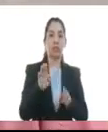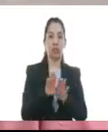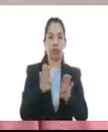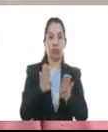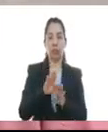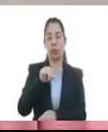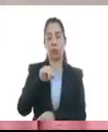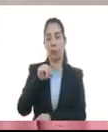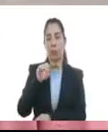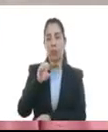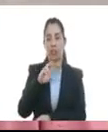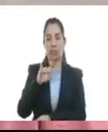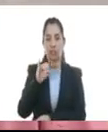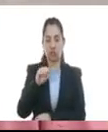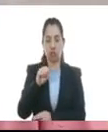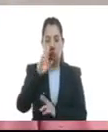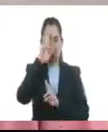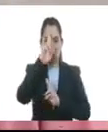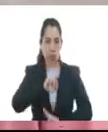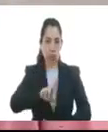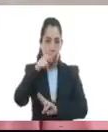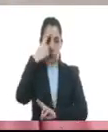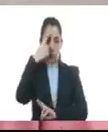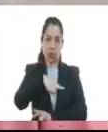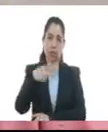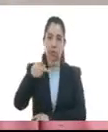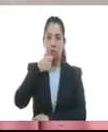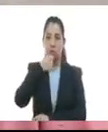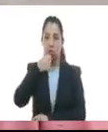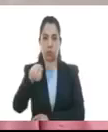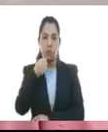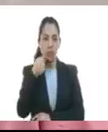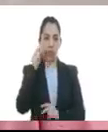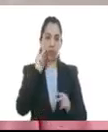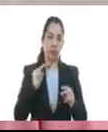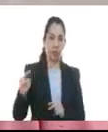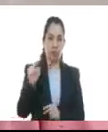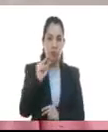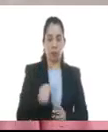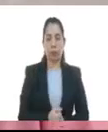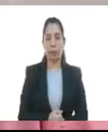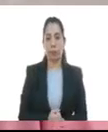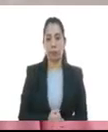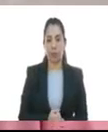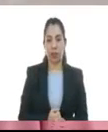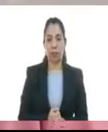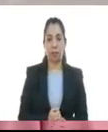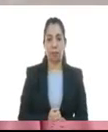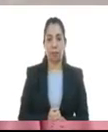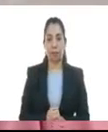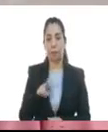la categoría de reportaje visual. Valeria, por favor.